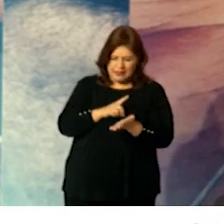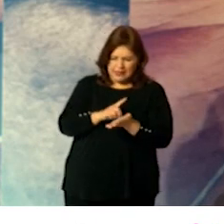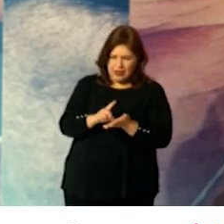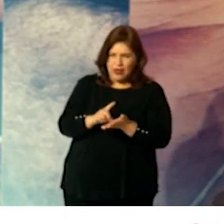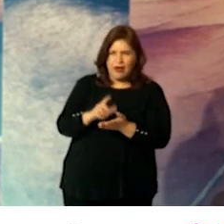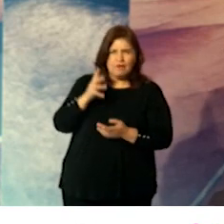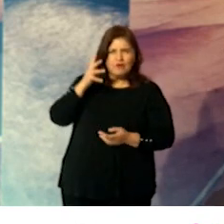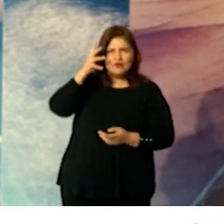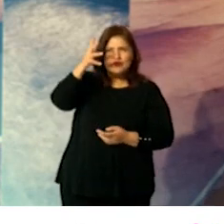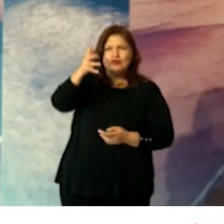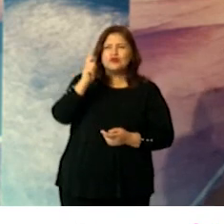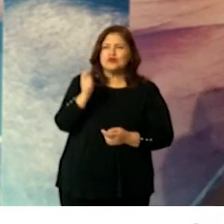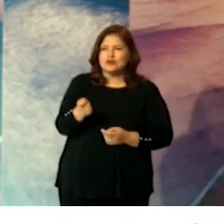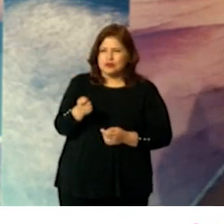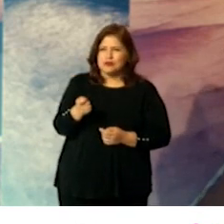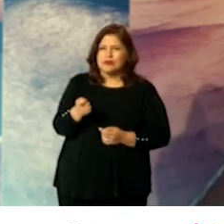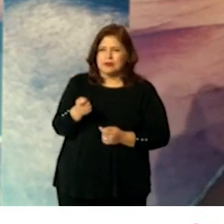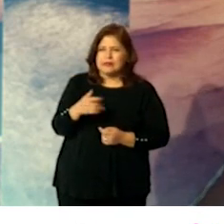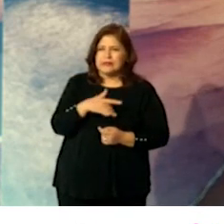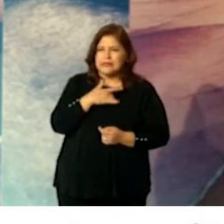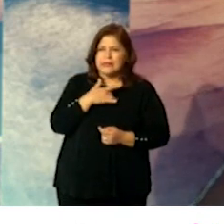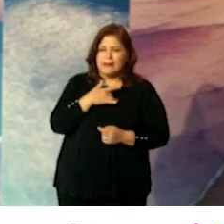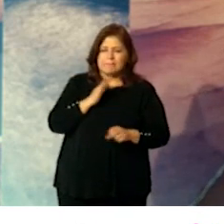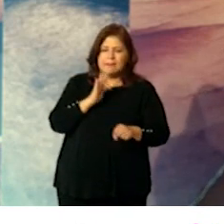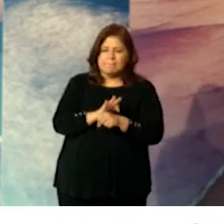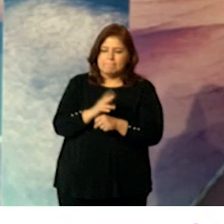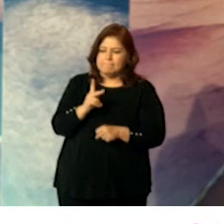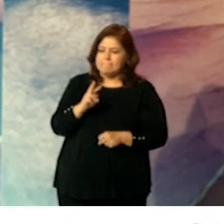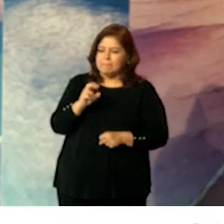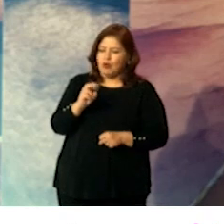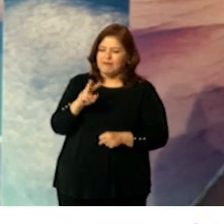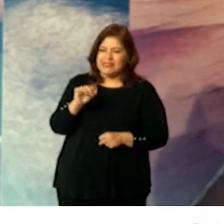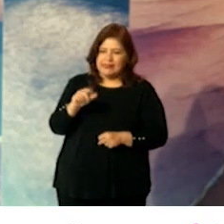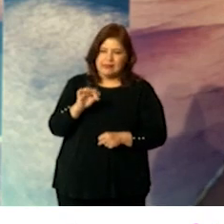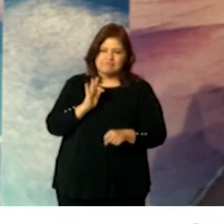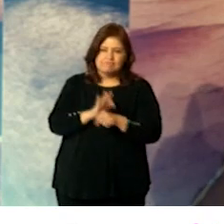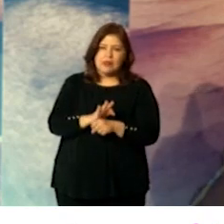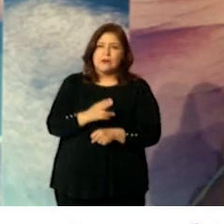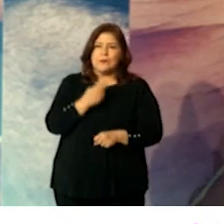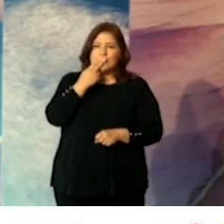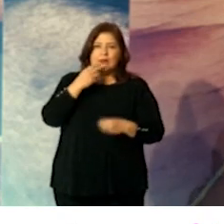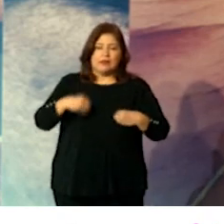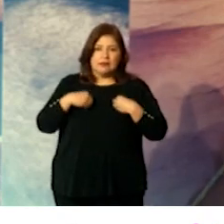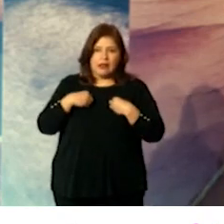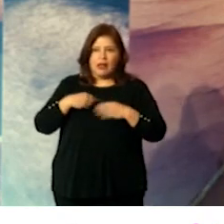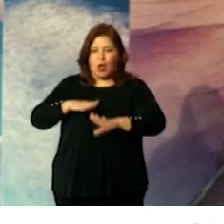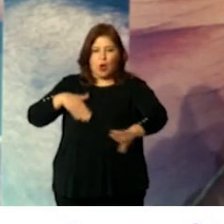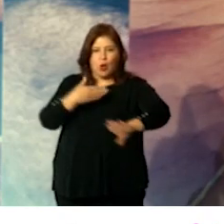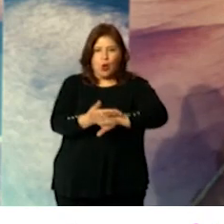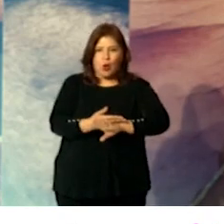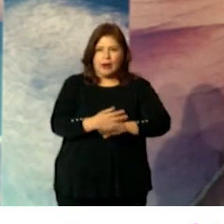para hablar de un tema pro vida o en contra del aborto. Y así era